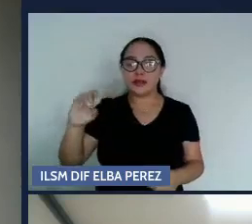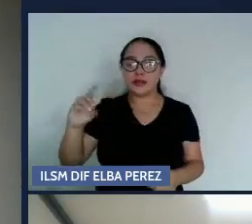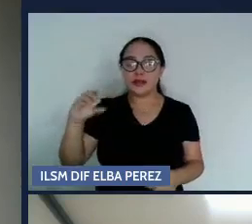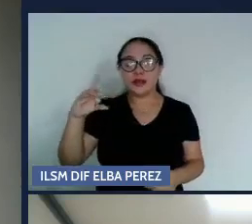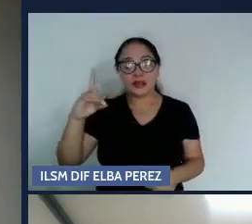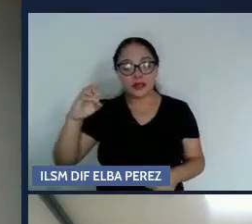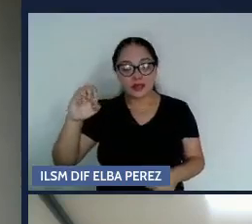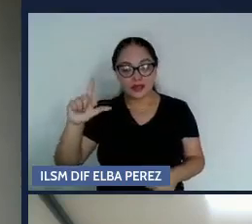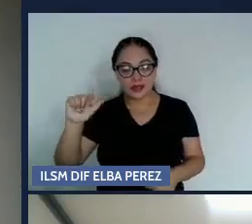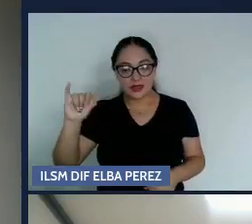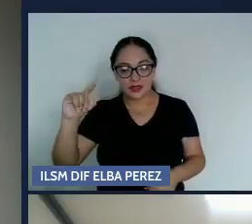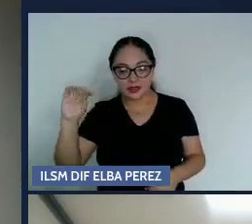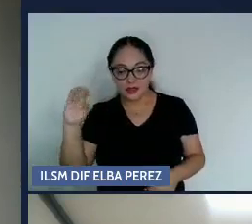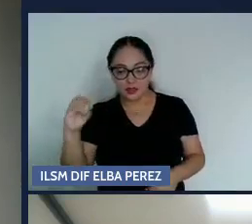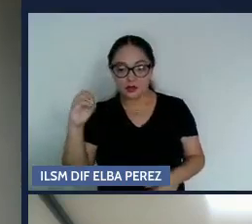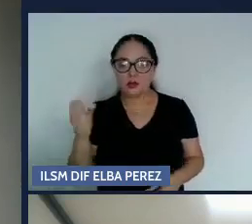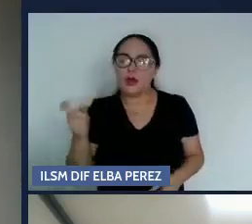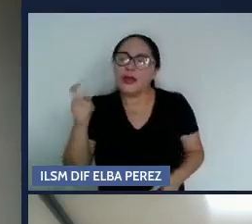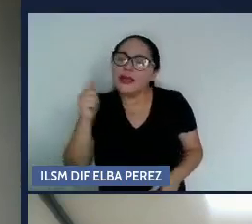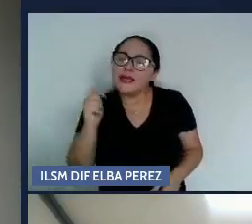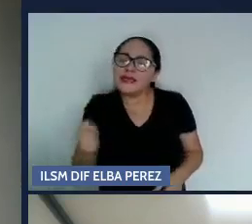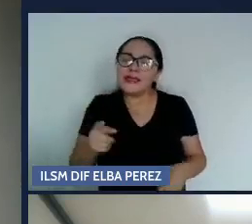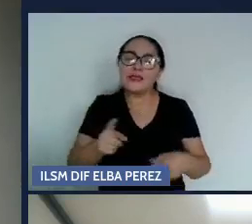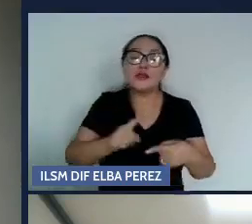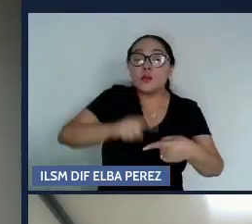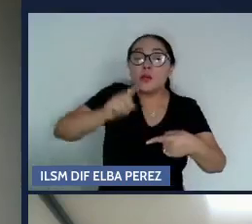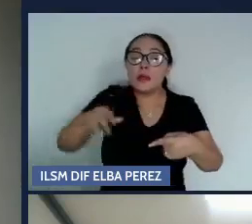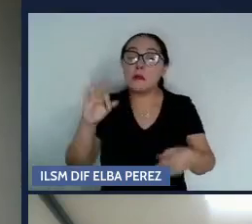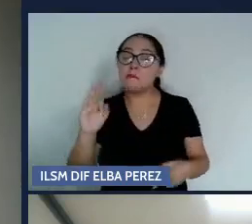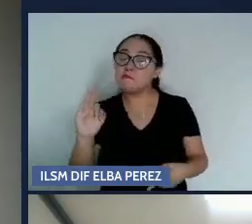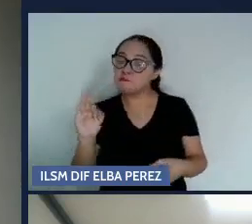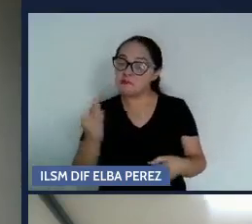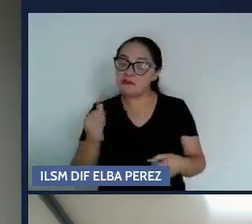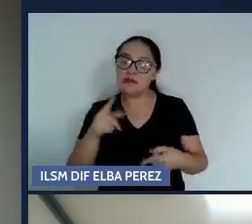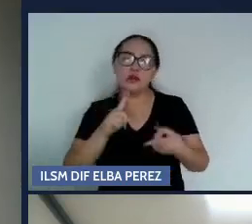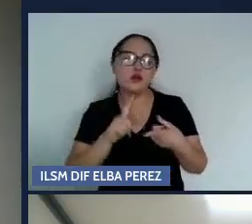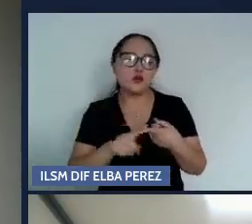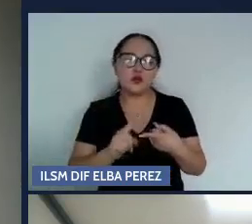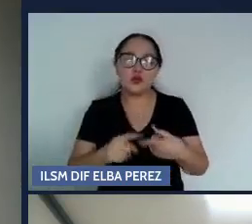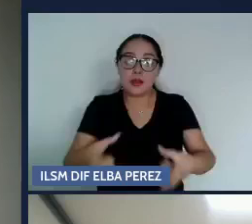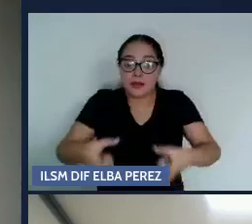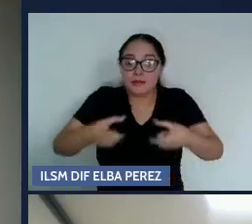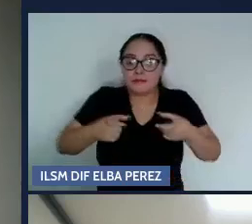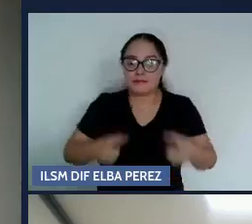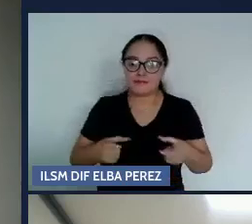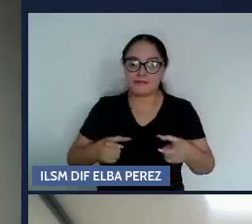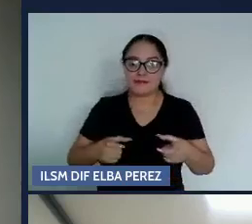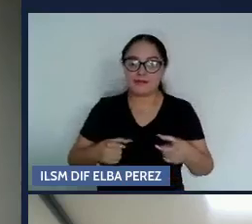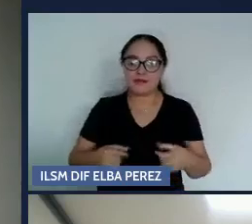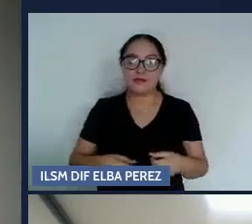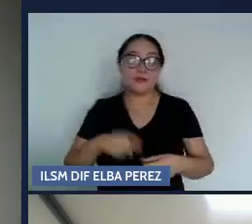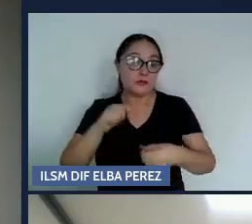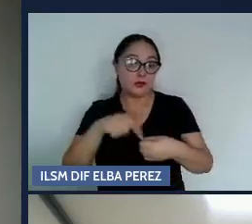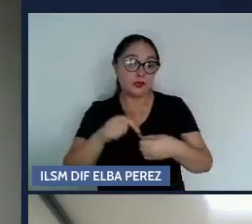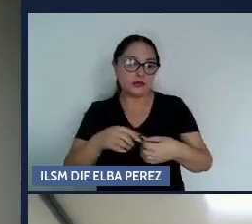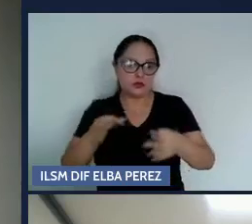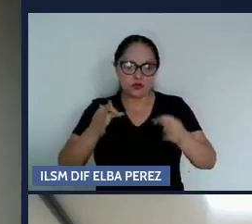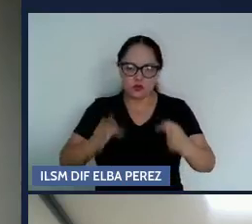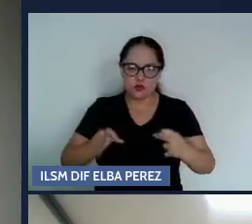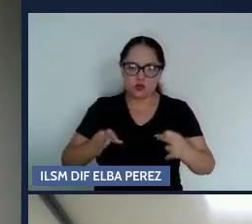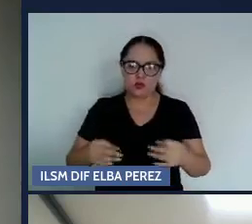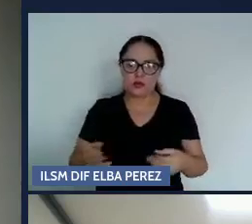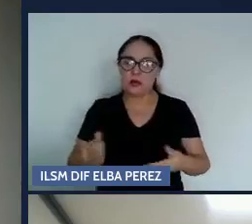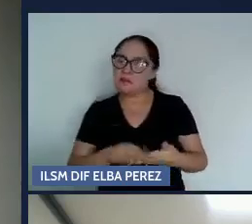FICEL, se tiene que recoger o retener la mica original. No estamos hablando de